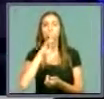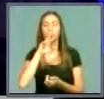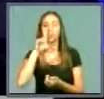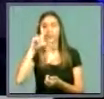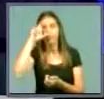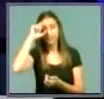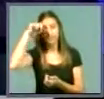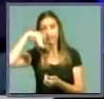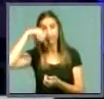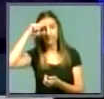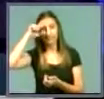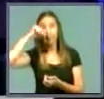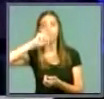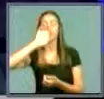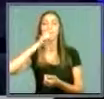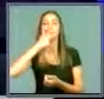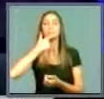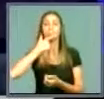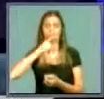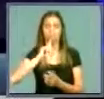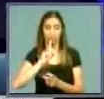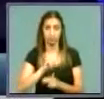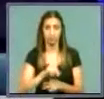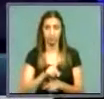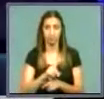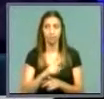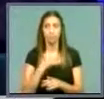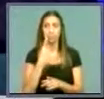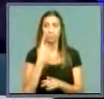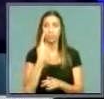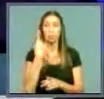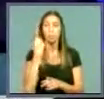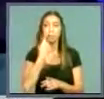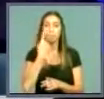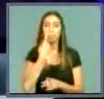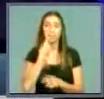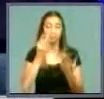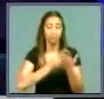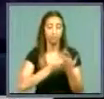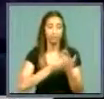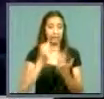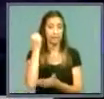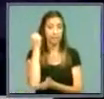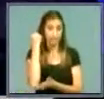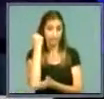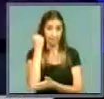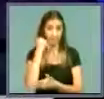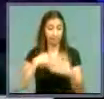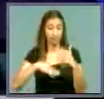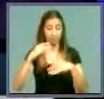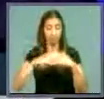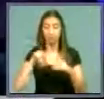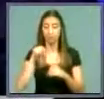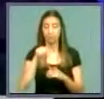Aleme en San Luis. Y el otro que me toca, la primera ministra de Hacienda y Obras Públicas de la Argentina, bueno, me